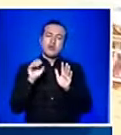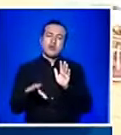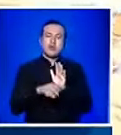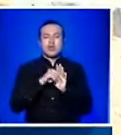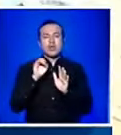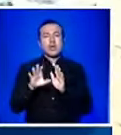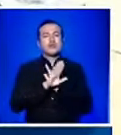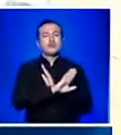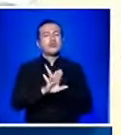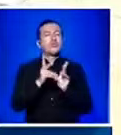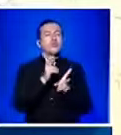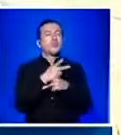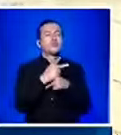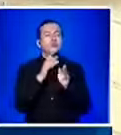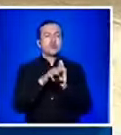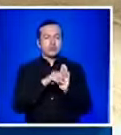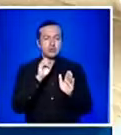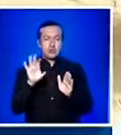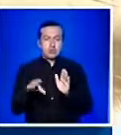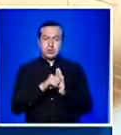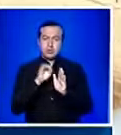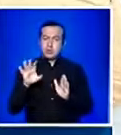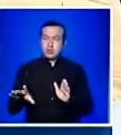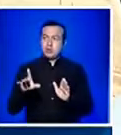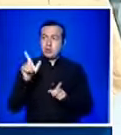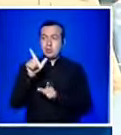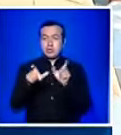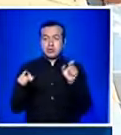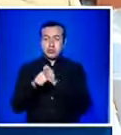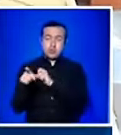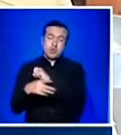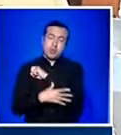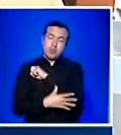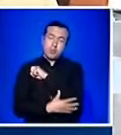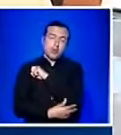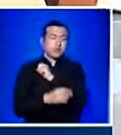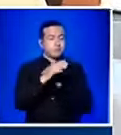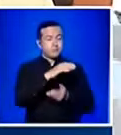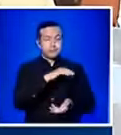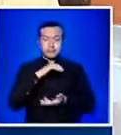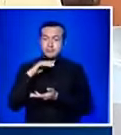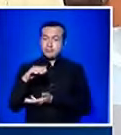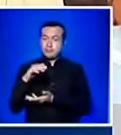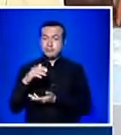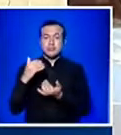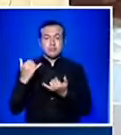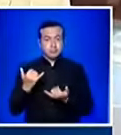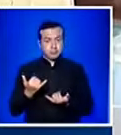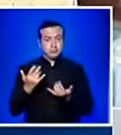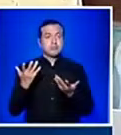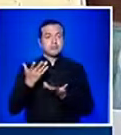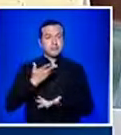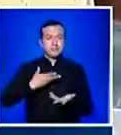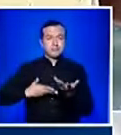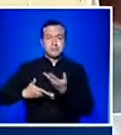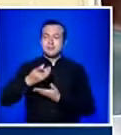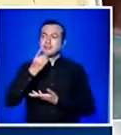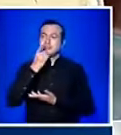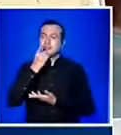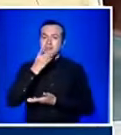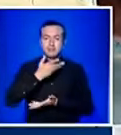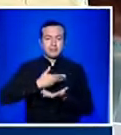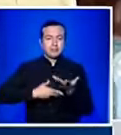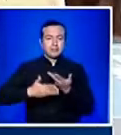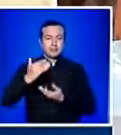su producción para poderlo entregar a las personas en situación de vulnerabilidad. Hoy la decisión fue compartir incluso este desayuno con